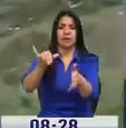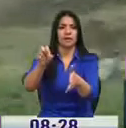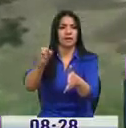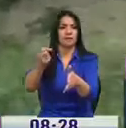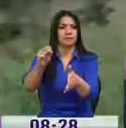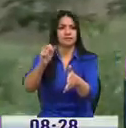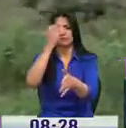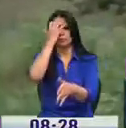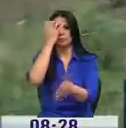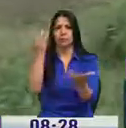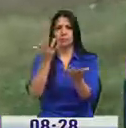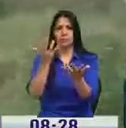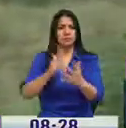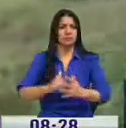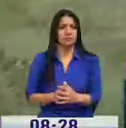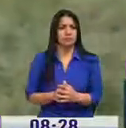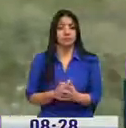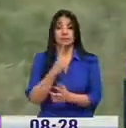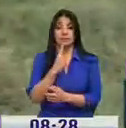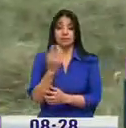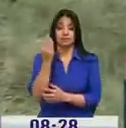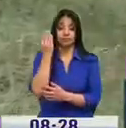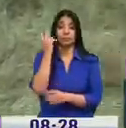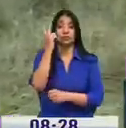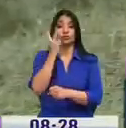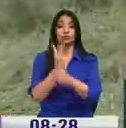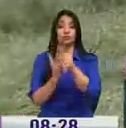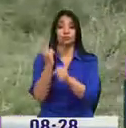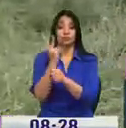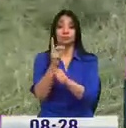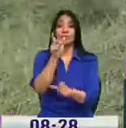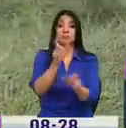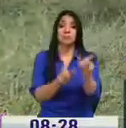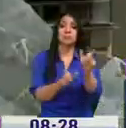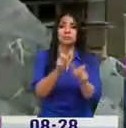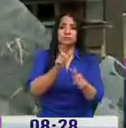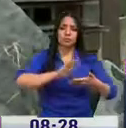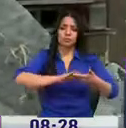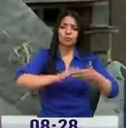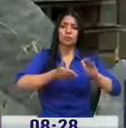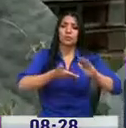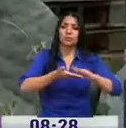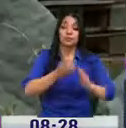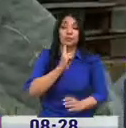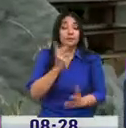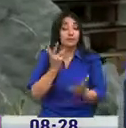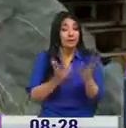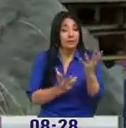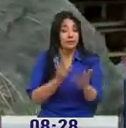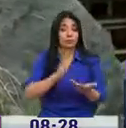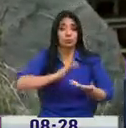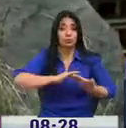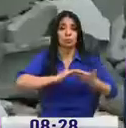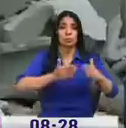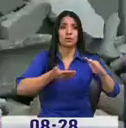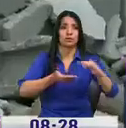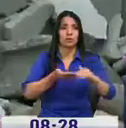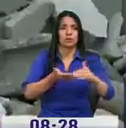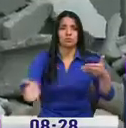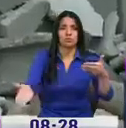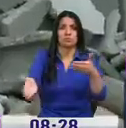encuentran preocupados, ya que desde hace 2 años personas que pertenecerían a una supuesta comunidad estarían